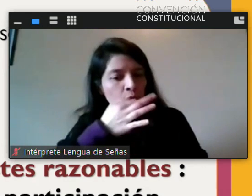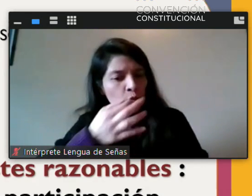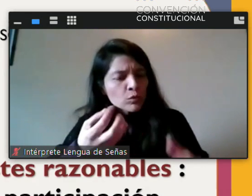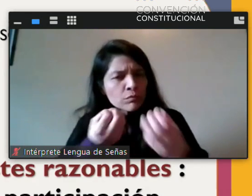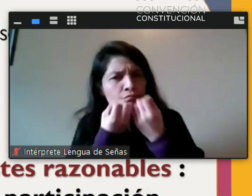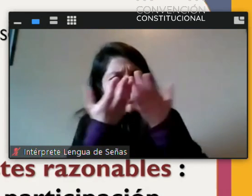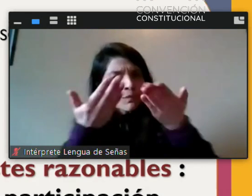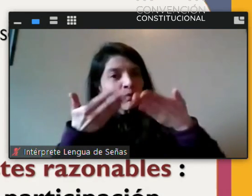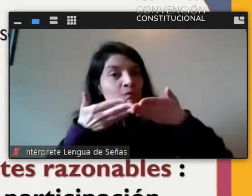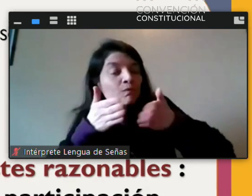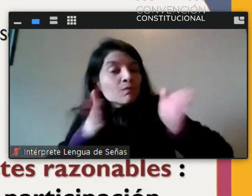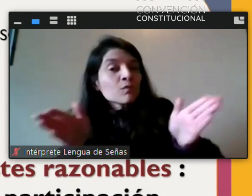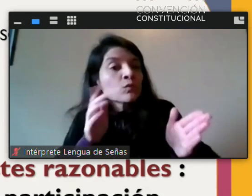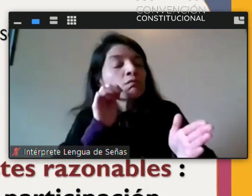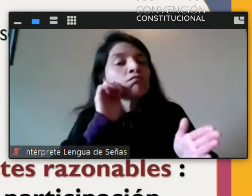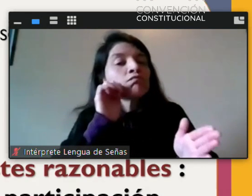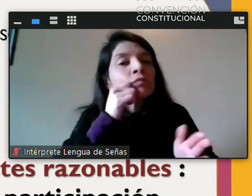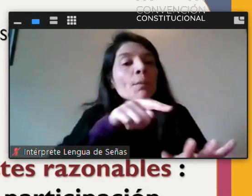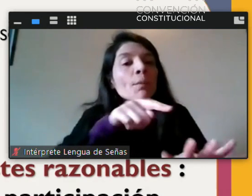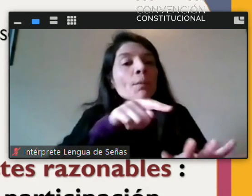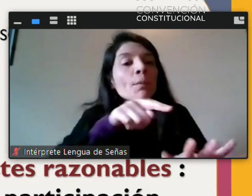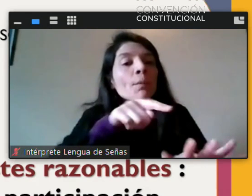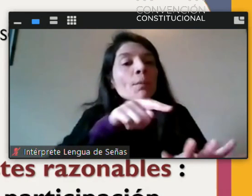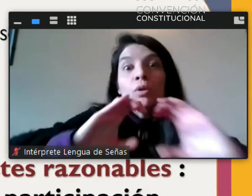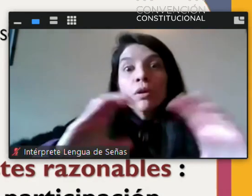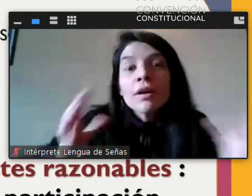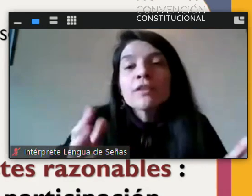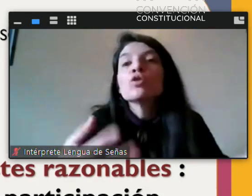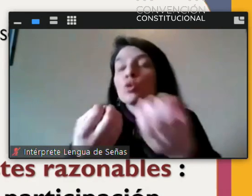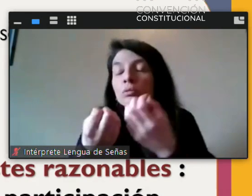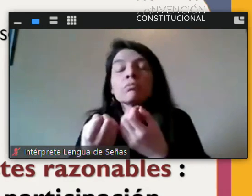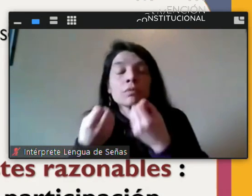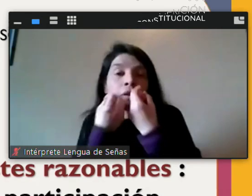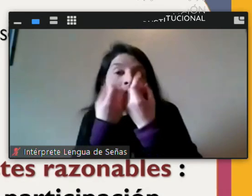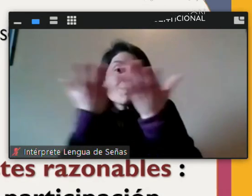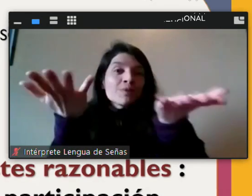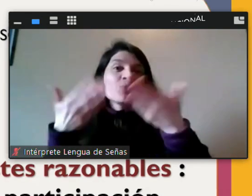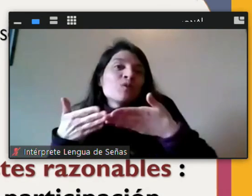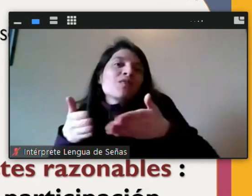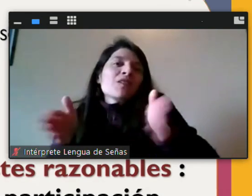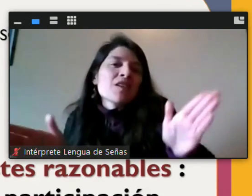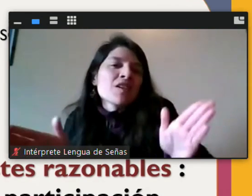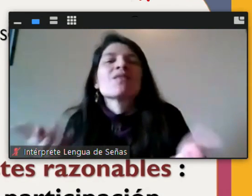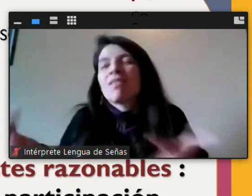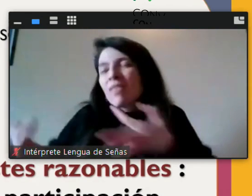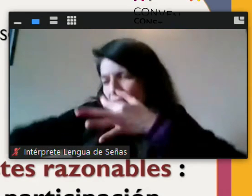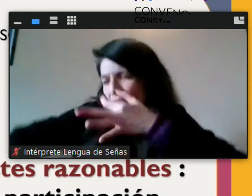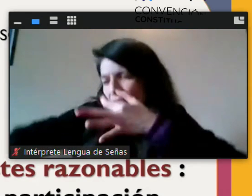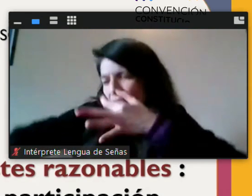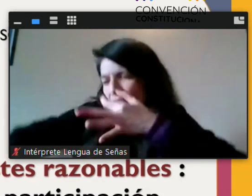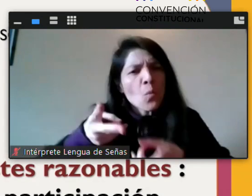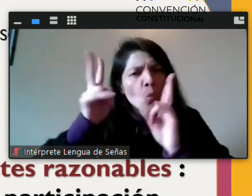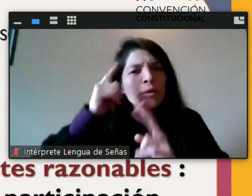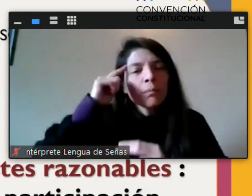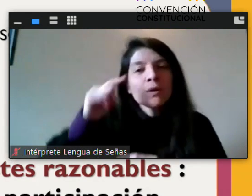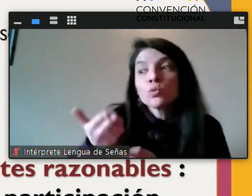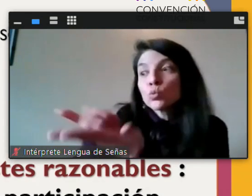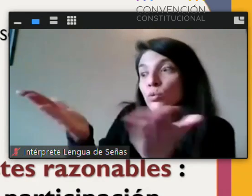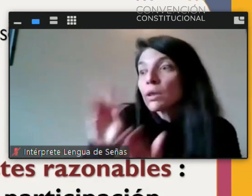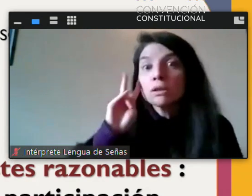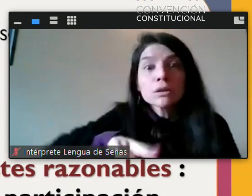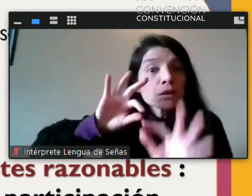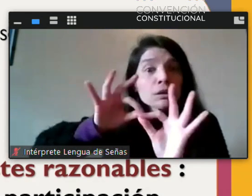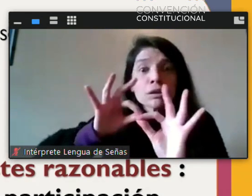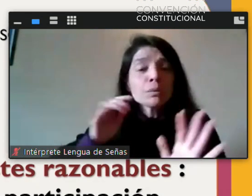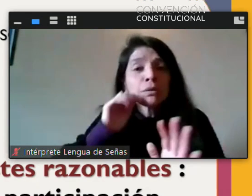trata, ¿cierto?, de los medios de comunicación, la libertad de expresarse, de decir. Pero si ustedes no tienen un intérprete, nos